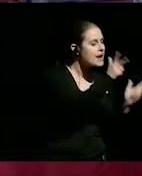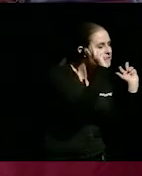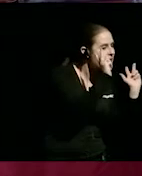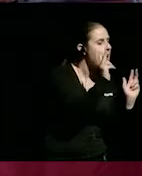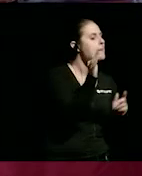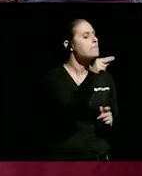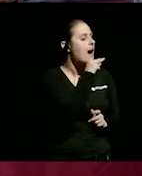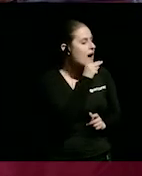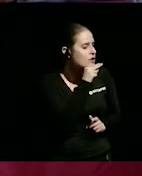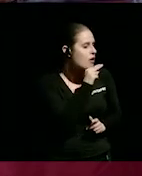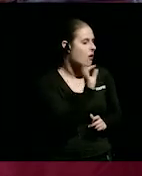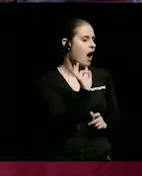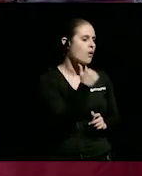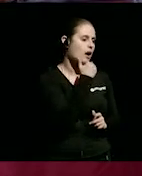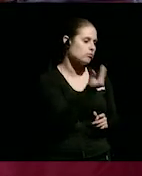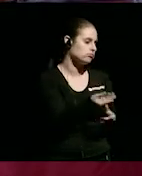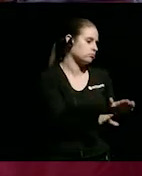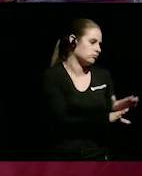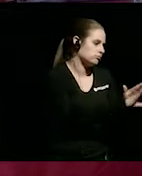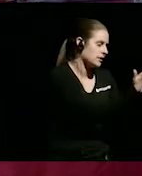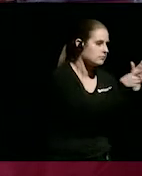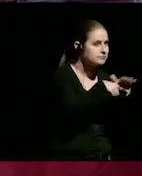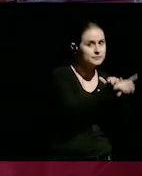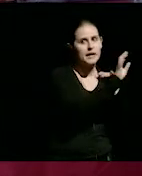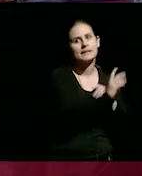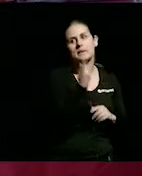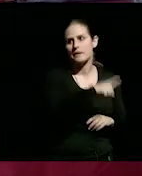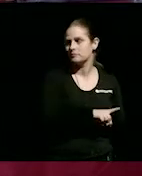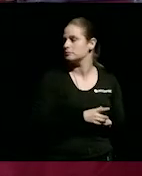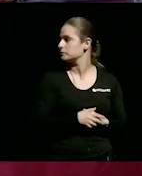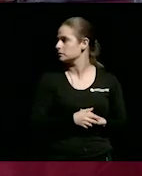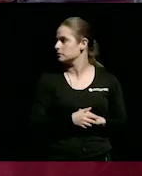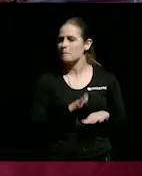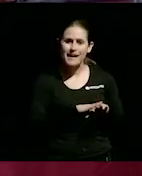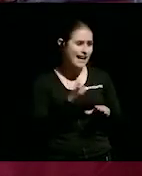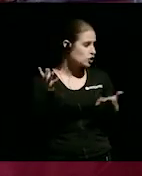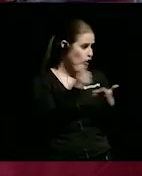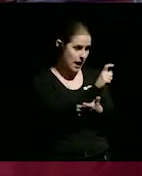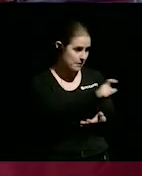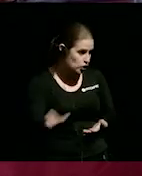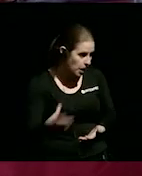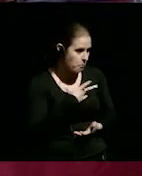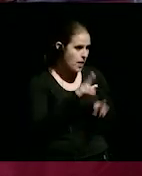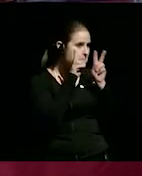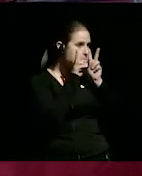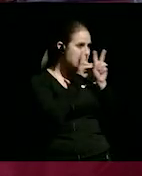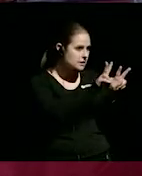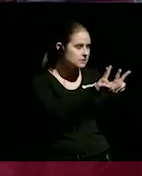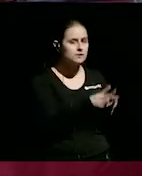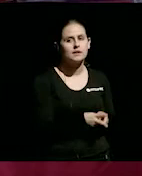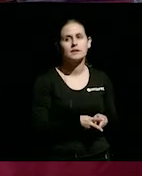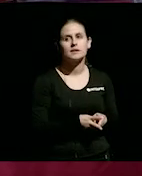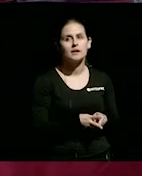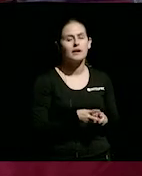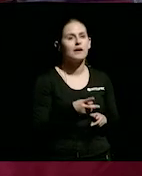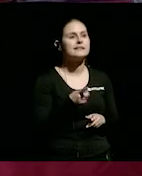equilibrio con una audiodescripción para que todos puedan ver y puedan